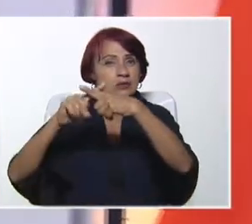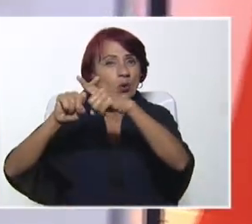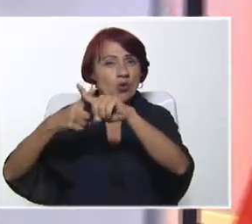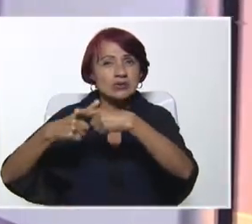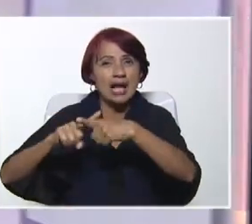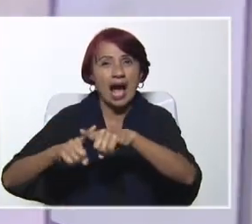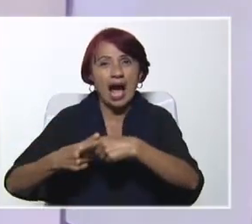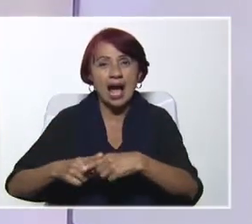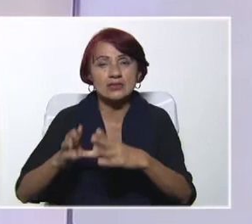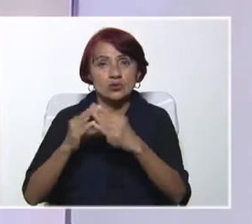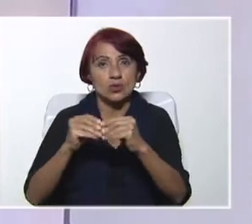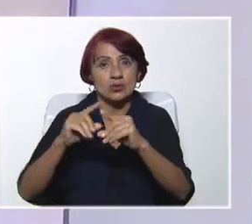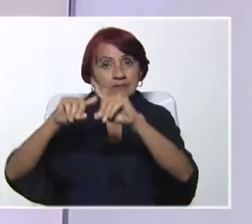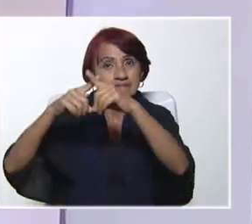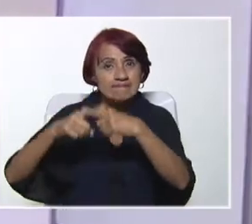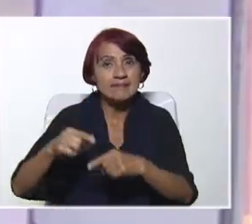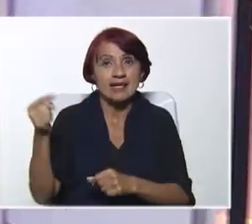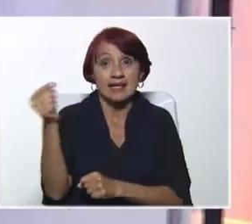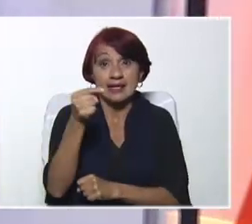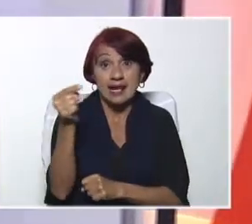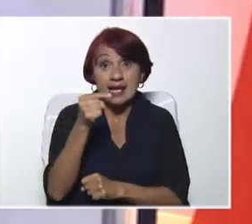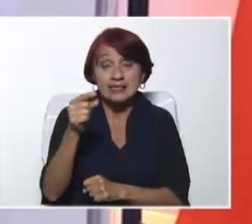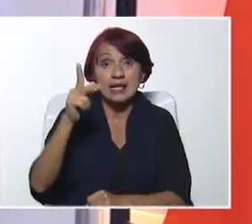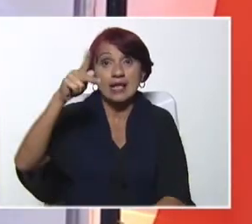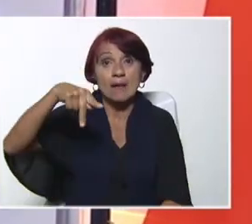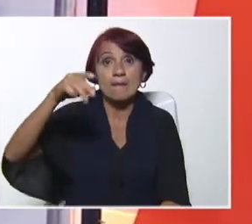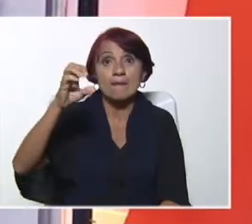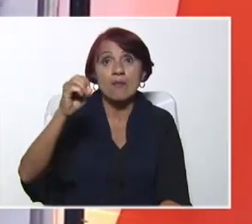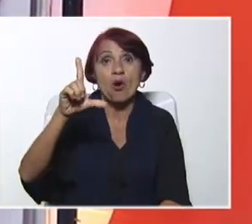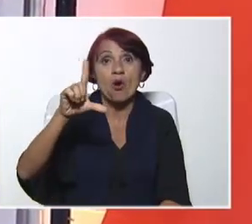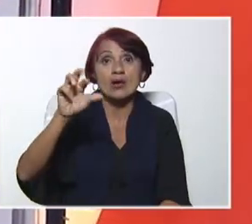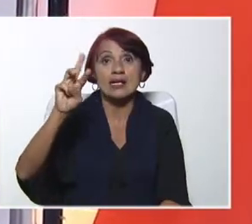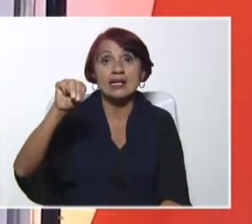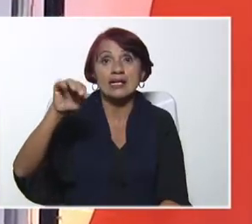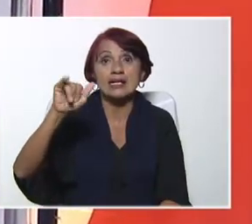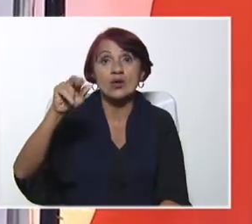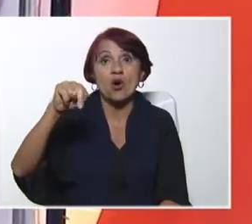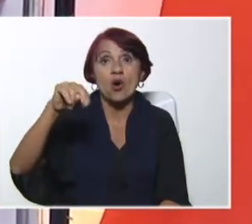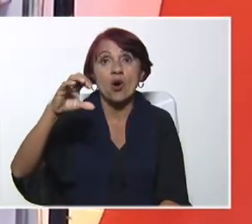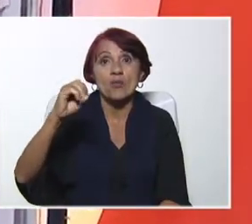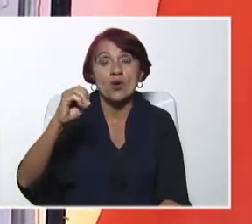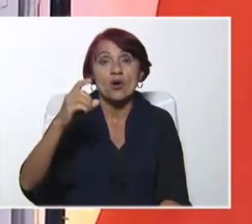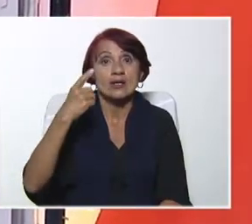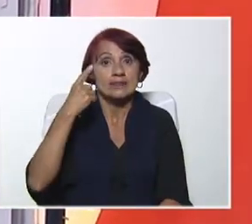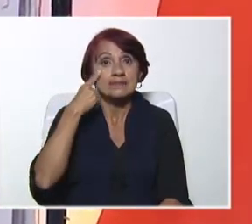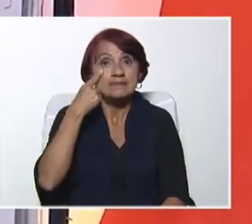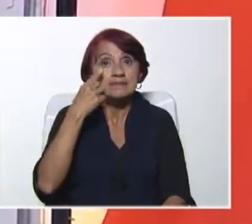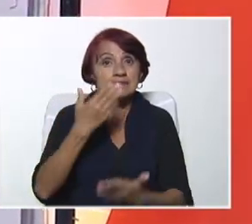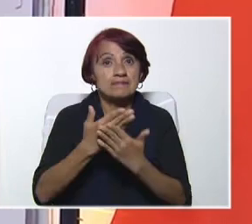al efectuar la resta de polinomio, tendríamos menos 3,